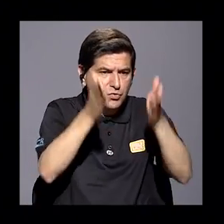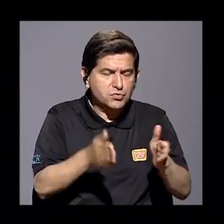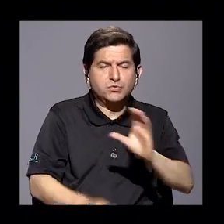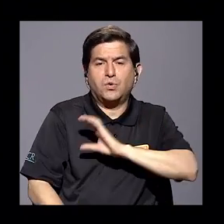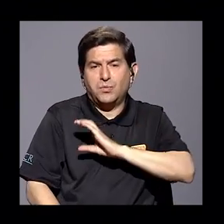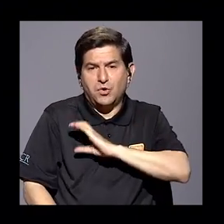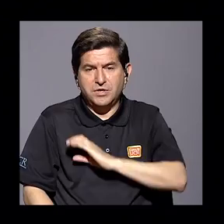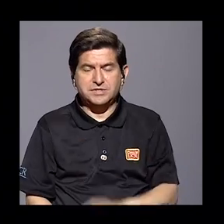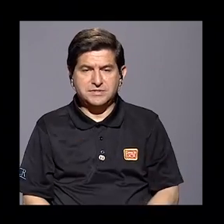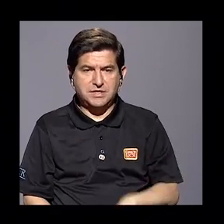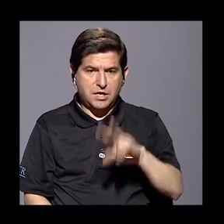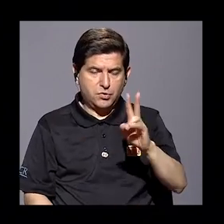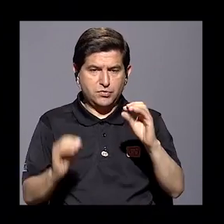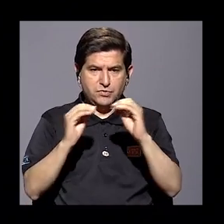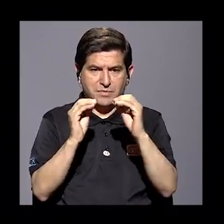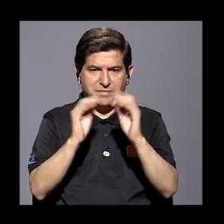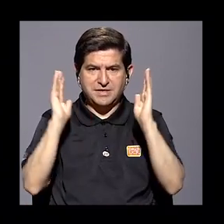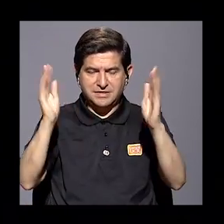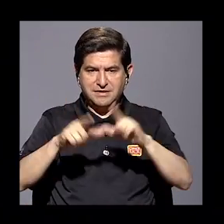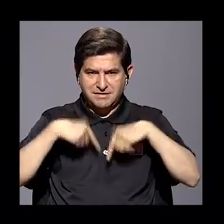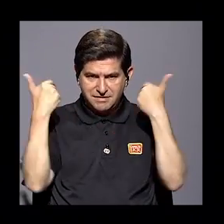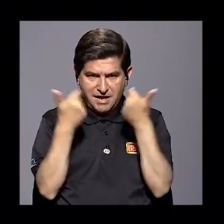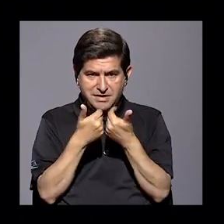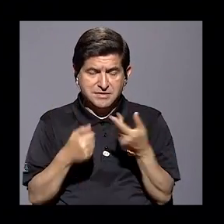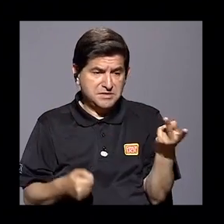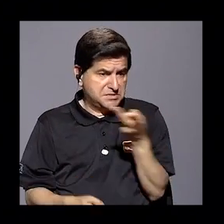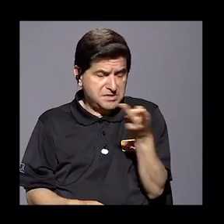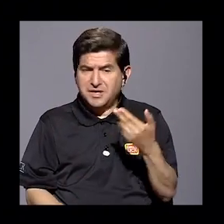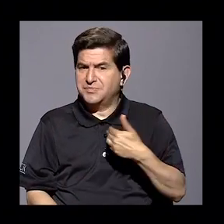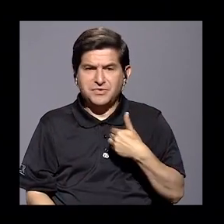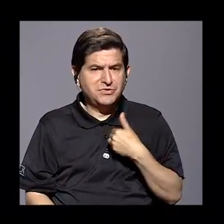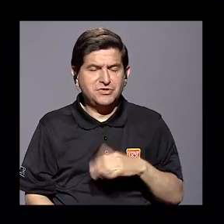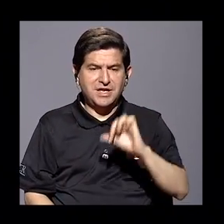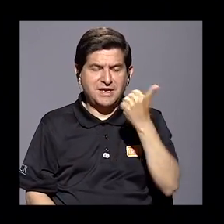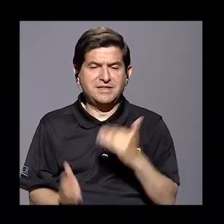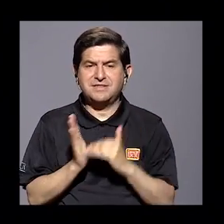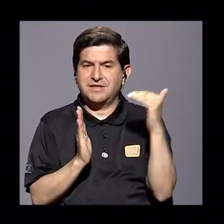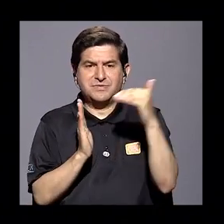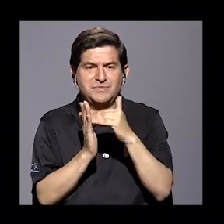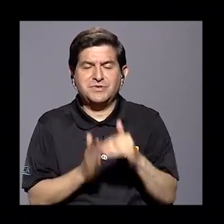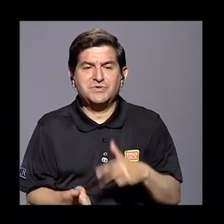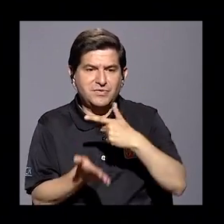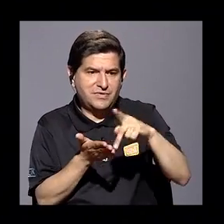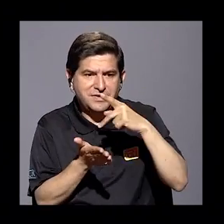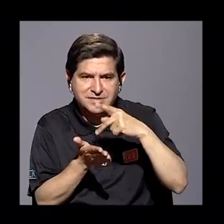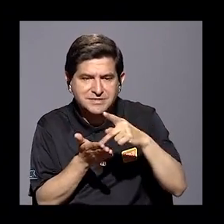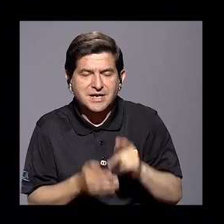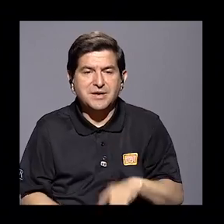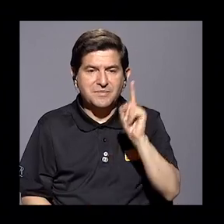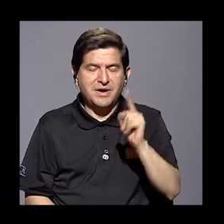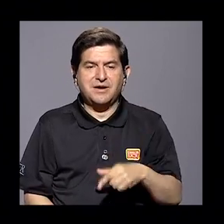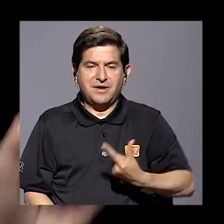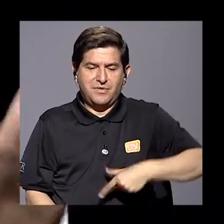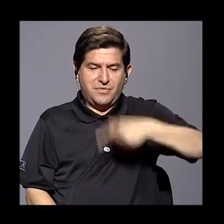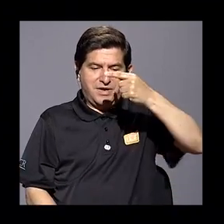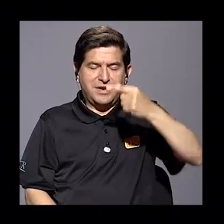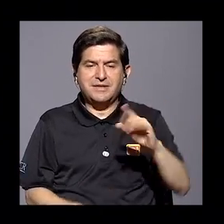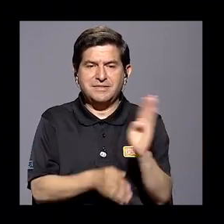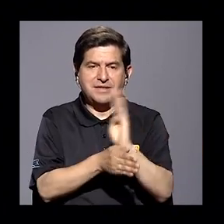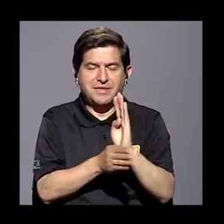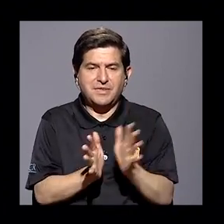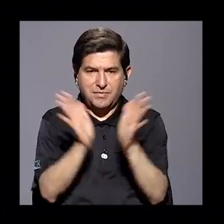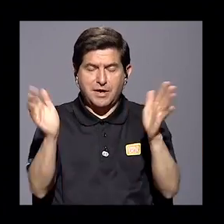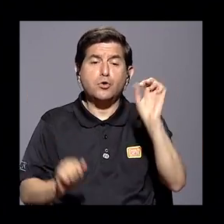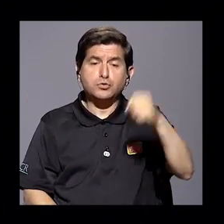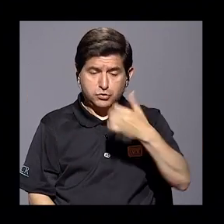son docentes y policías que son las dos planillas más grandes y ni docentes y policías tienen los 10 millones de salarios que ganan gerente del banco público si hay